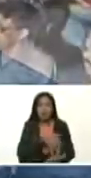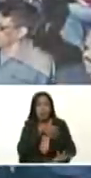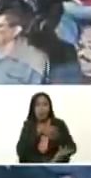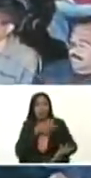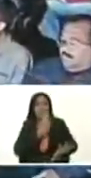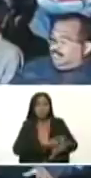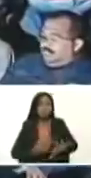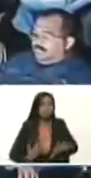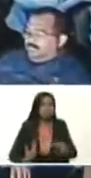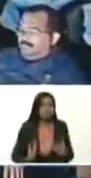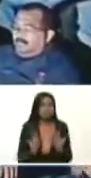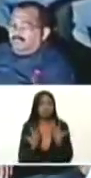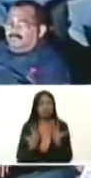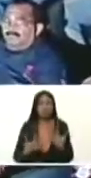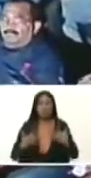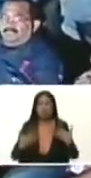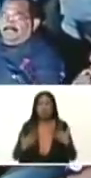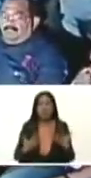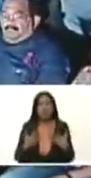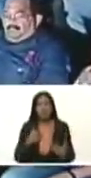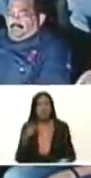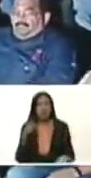increíble la emoción que se puede sentir desde acá.